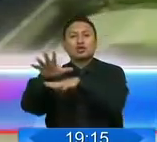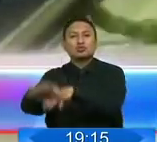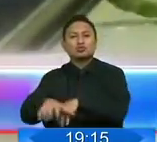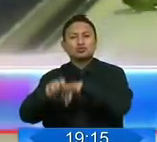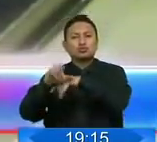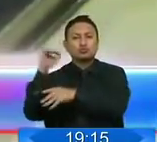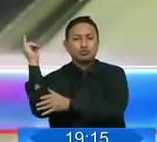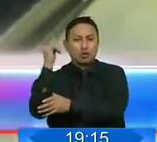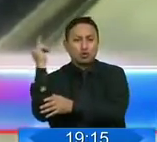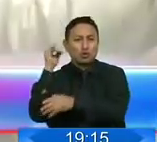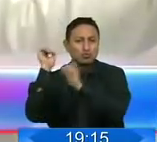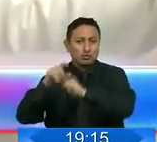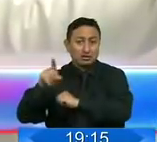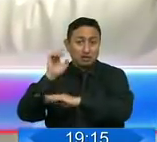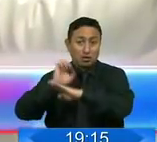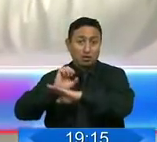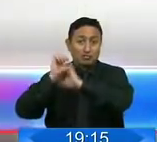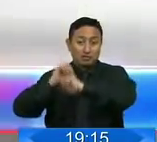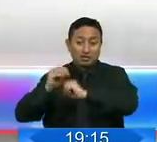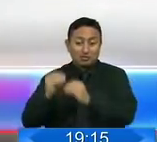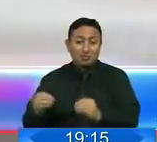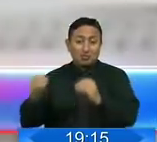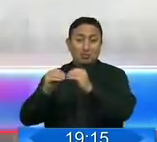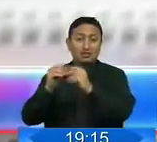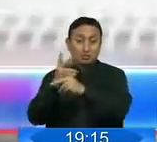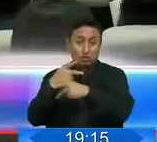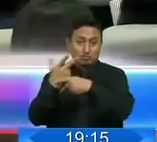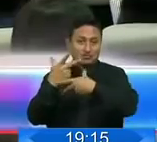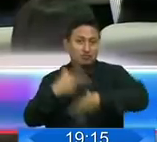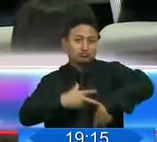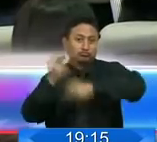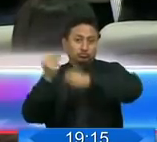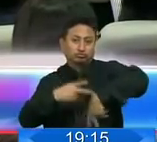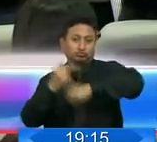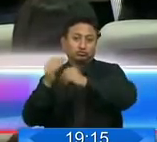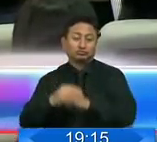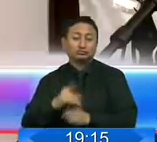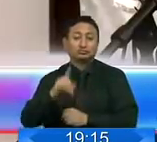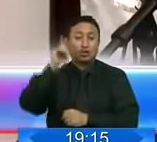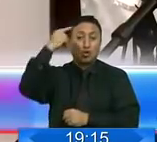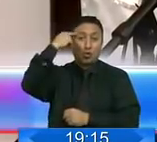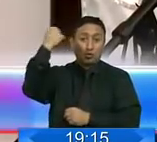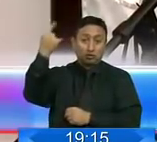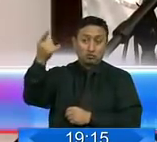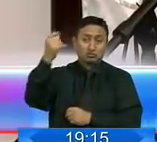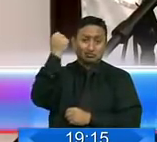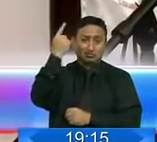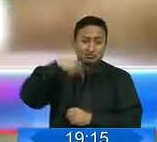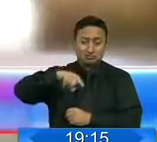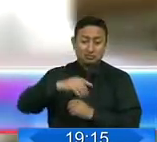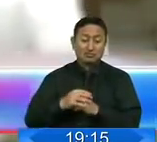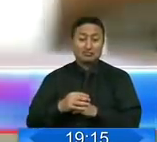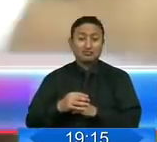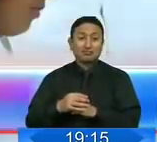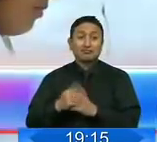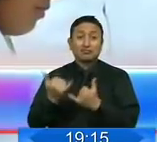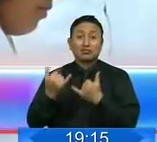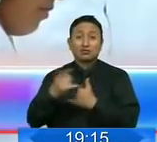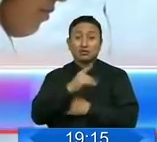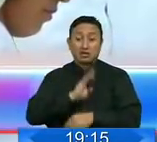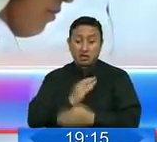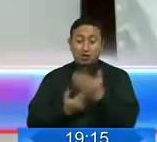alternativa para que Ecuador incremente sus exportaciones. El gobierno nacional es consciente de los perjuicios al no aplicar estas